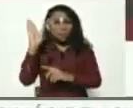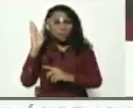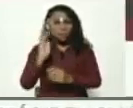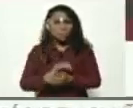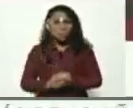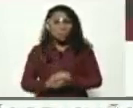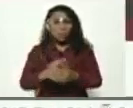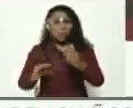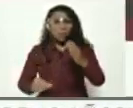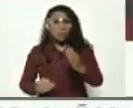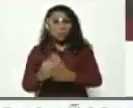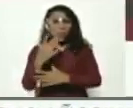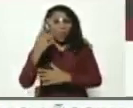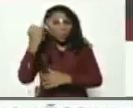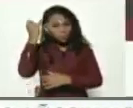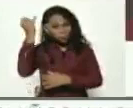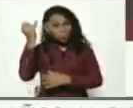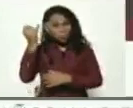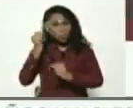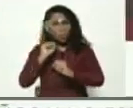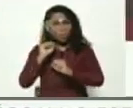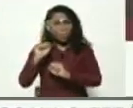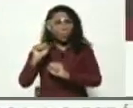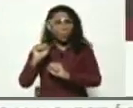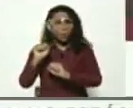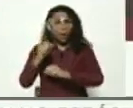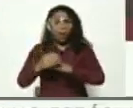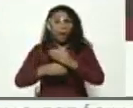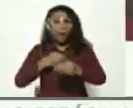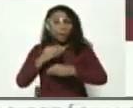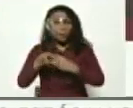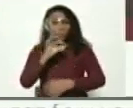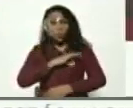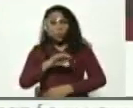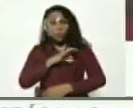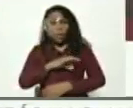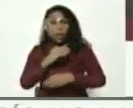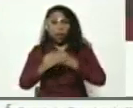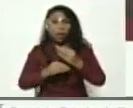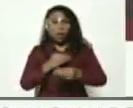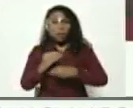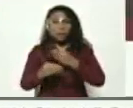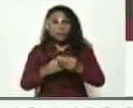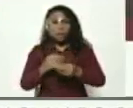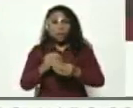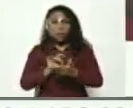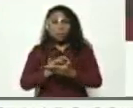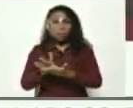su fundamento ideológico racista, cohesiona la sociedad estratificada,